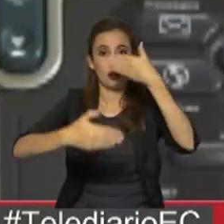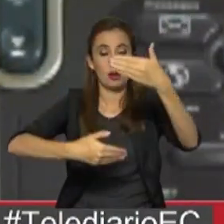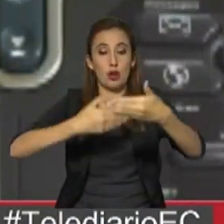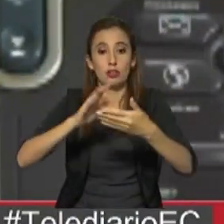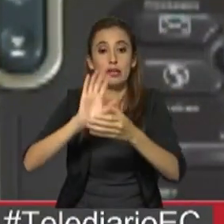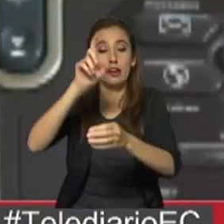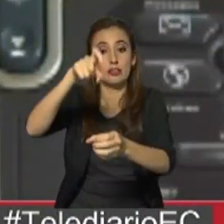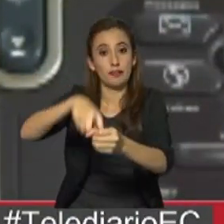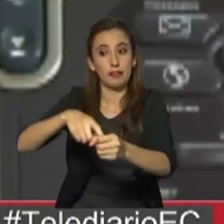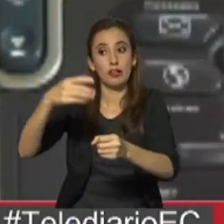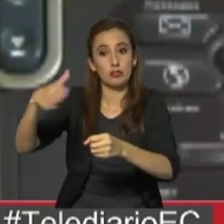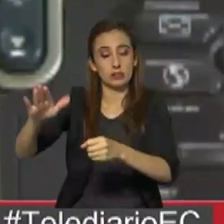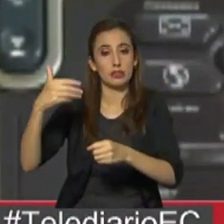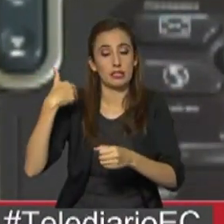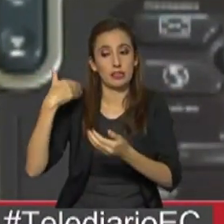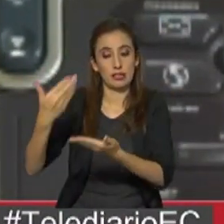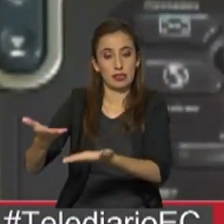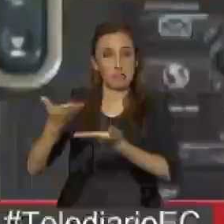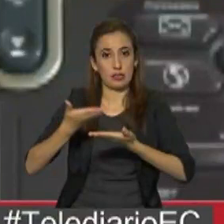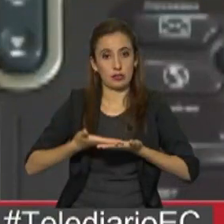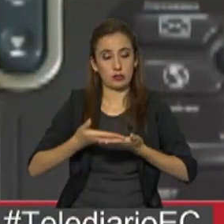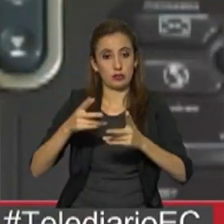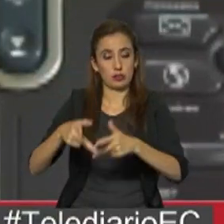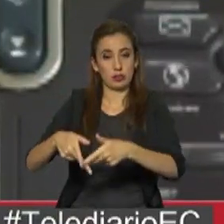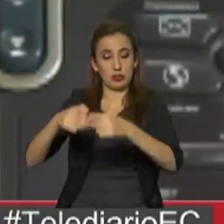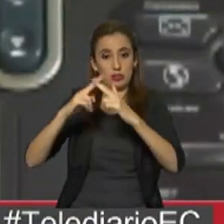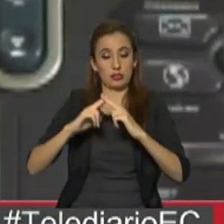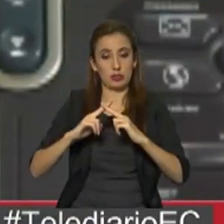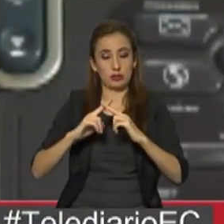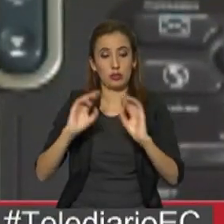afiliados que tienen créditos